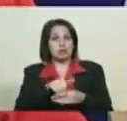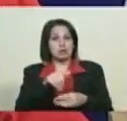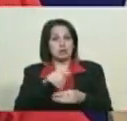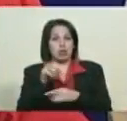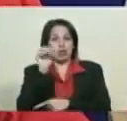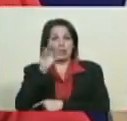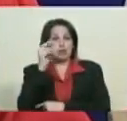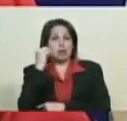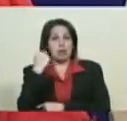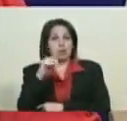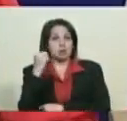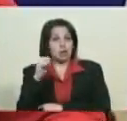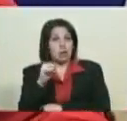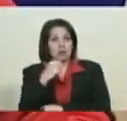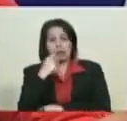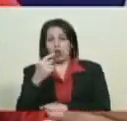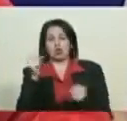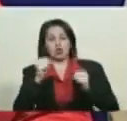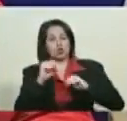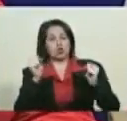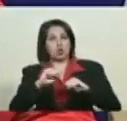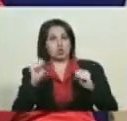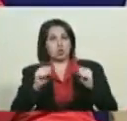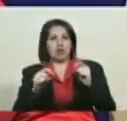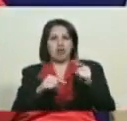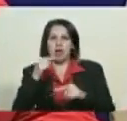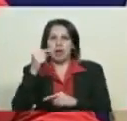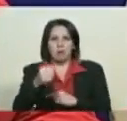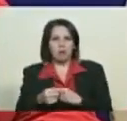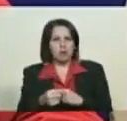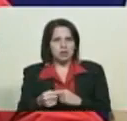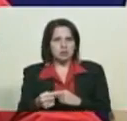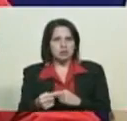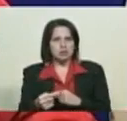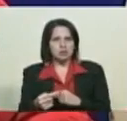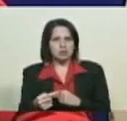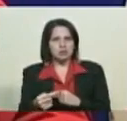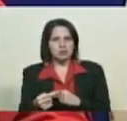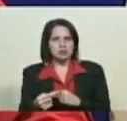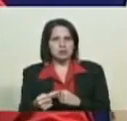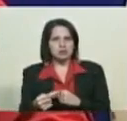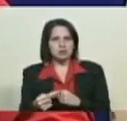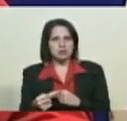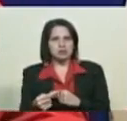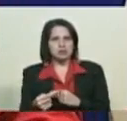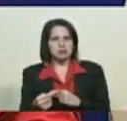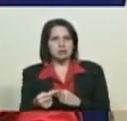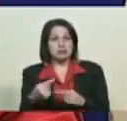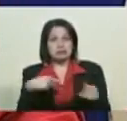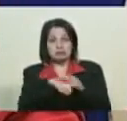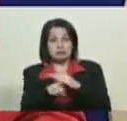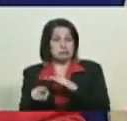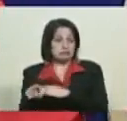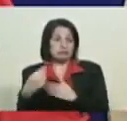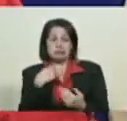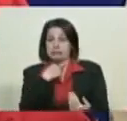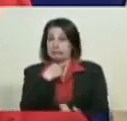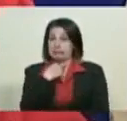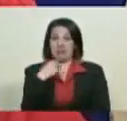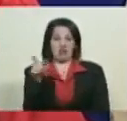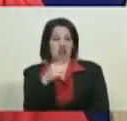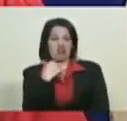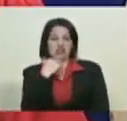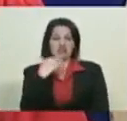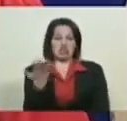Asamblea Nacional. Luego, como entraron en barrena, entraron en crisis, ahora no les sirve